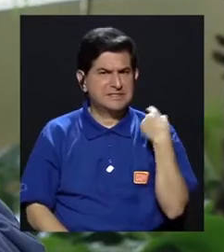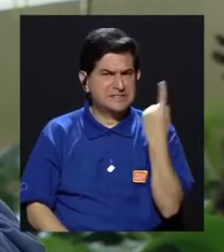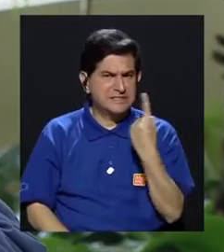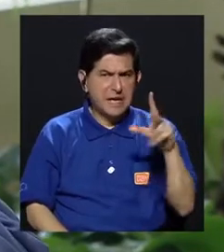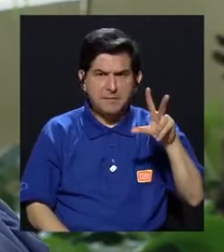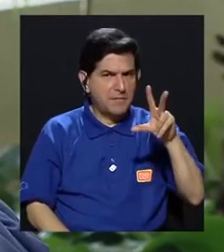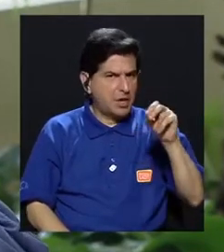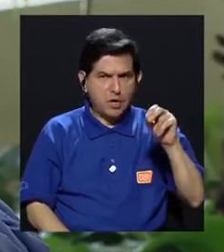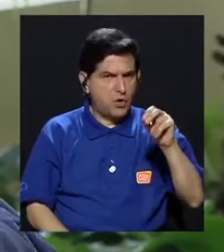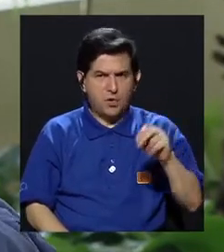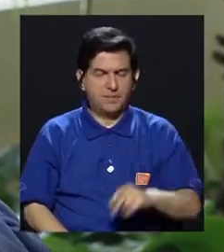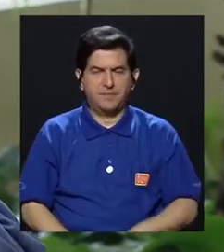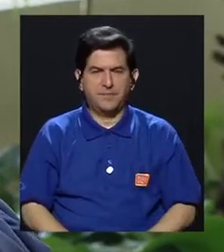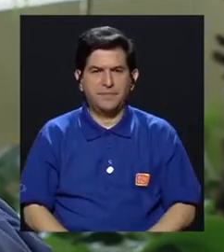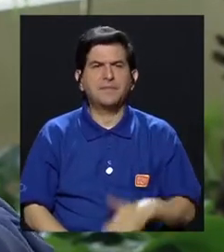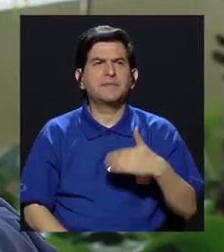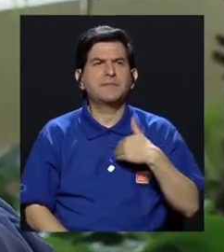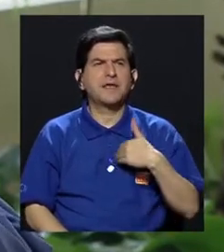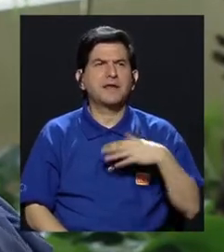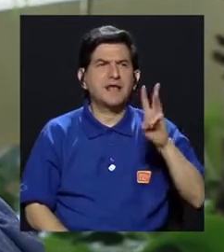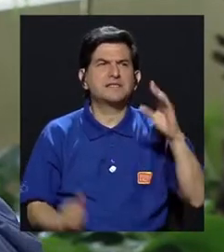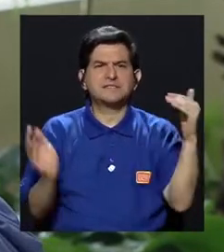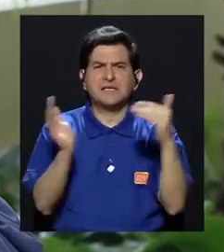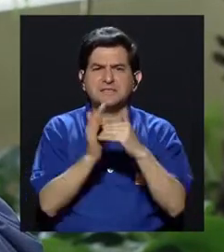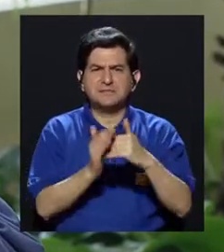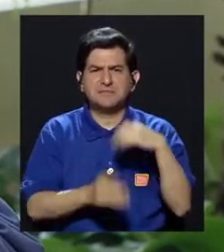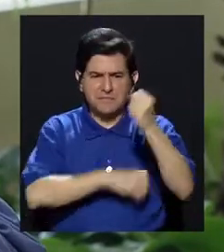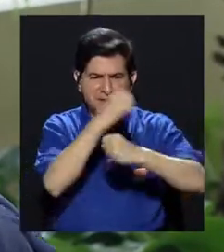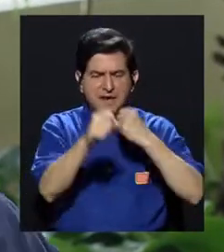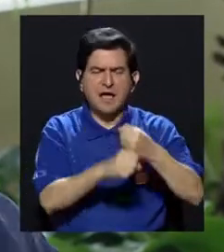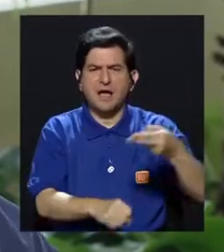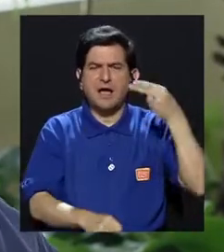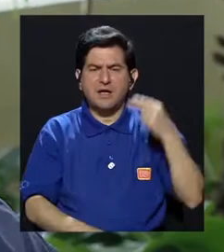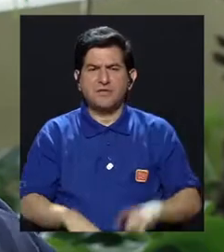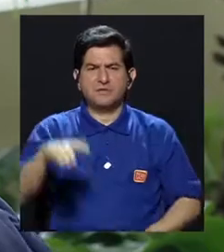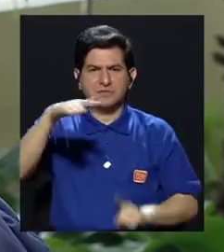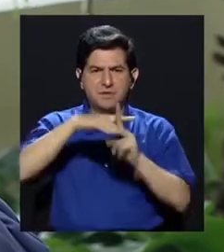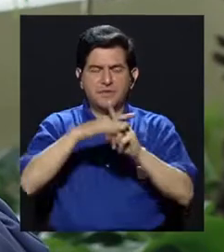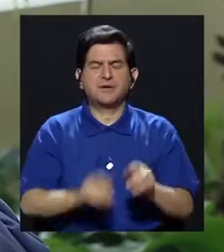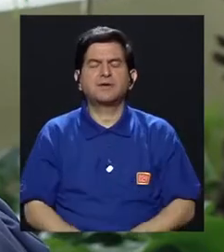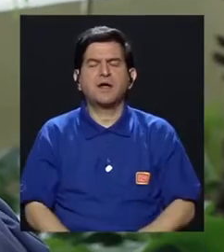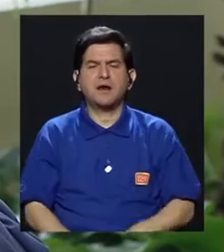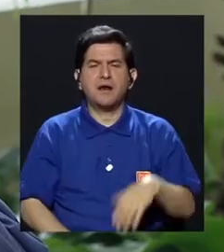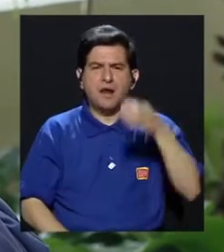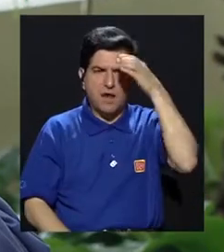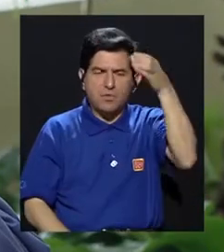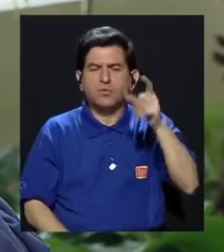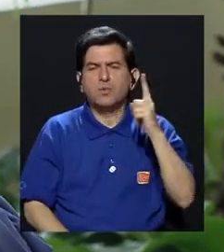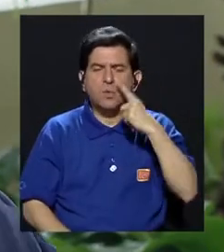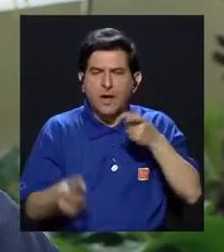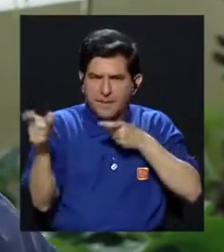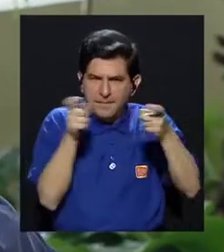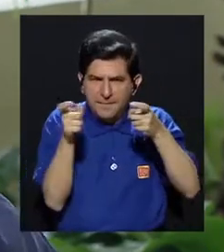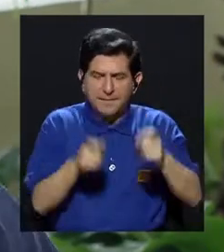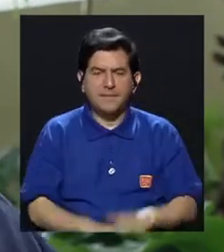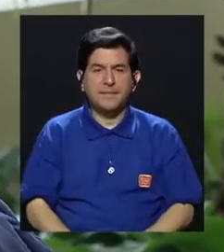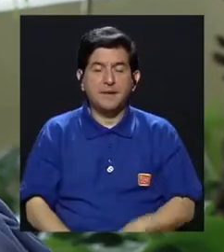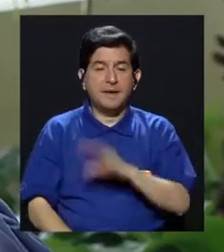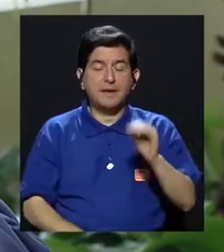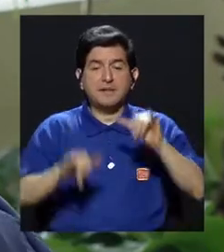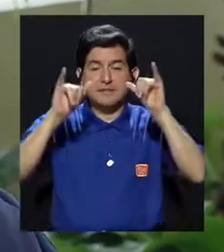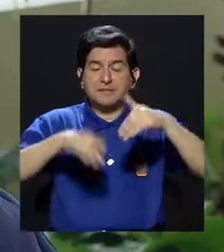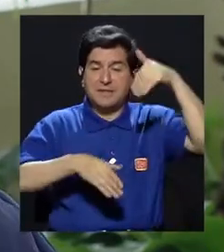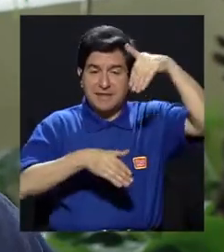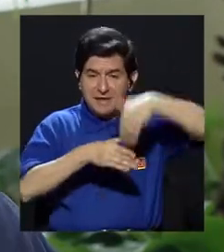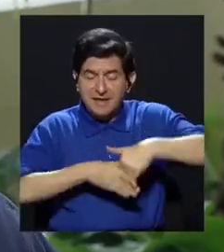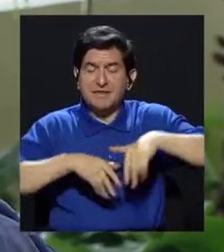no ha existido siempre, podríamos decir que tiene unos 6.000 años de historia con el surgimiento de la cultura patriarcal y vive en las